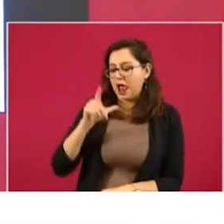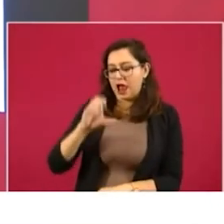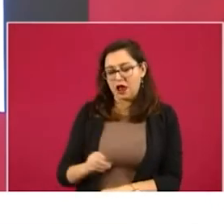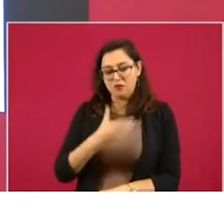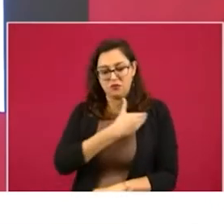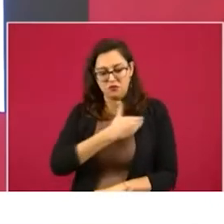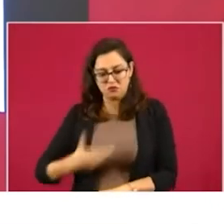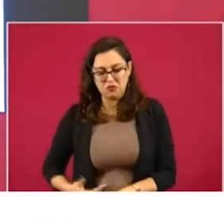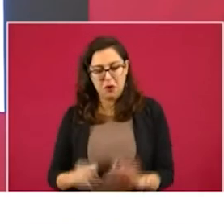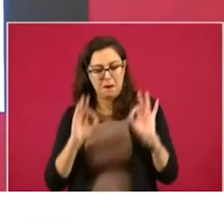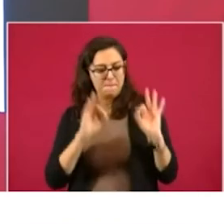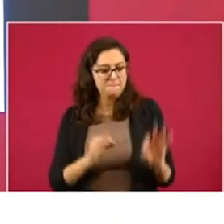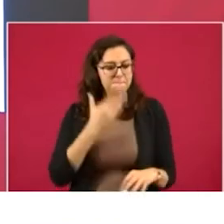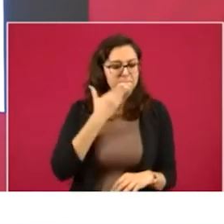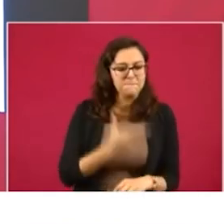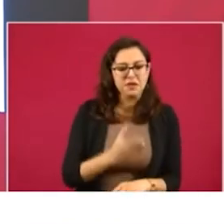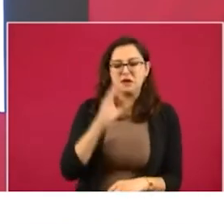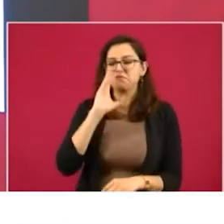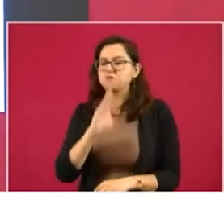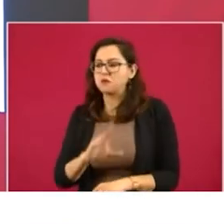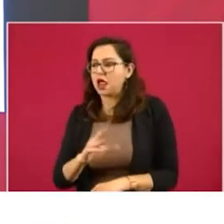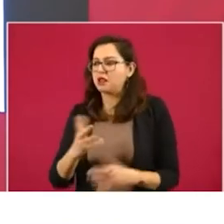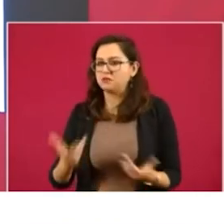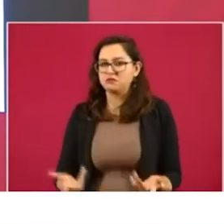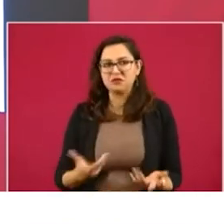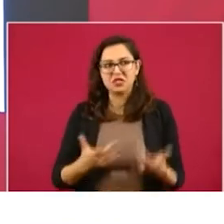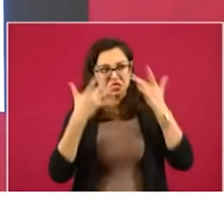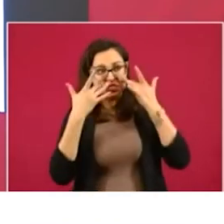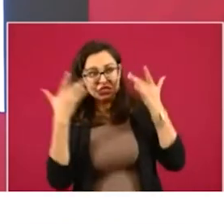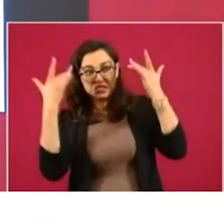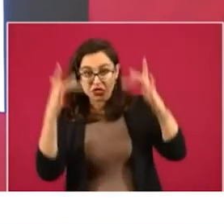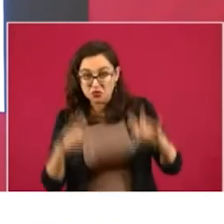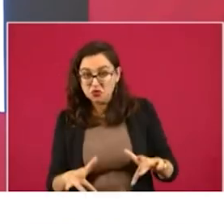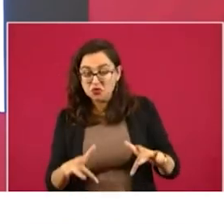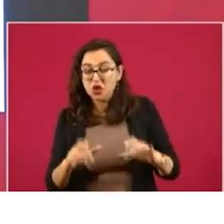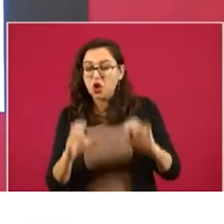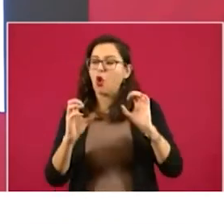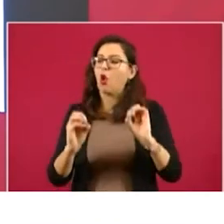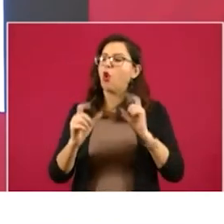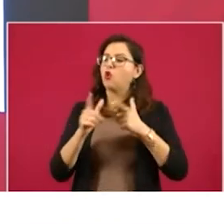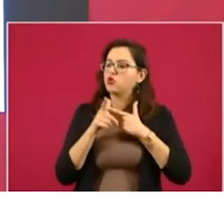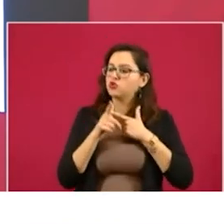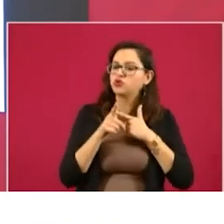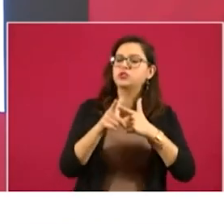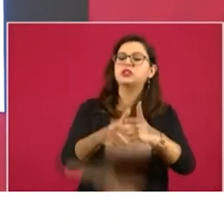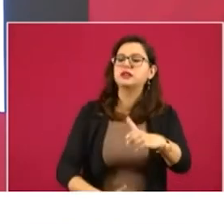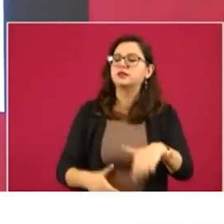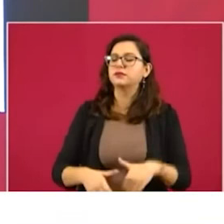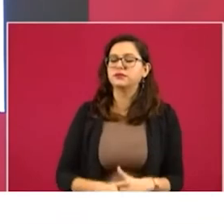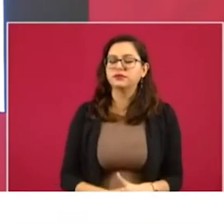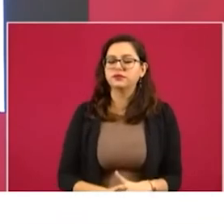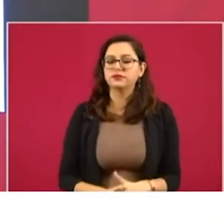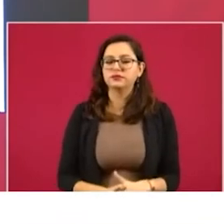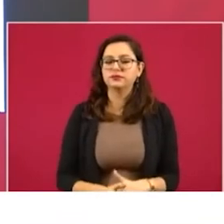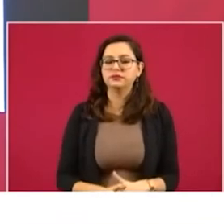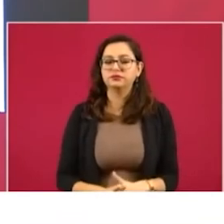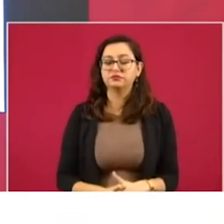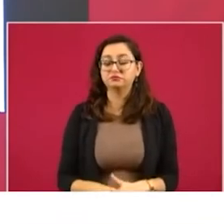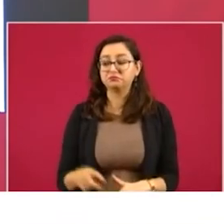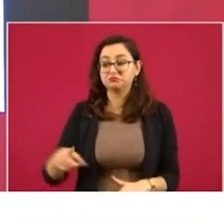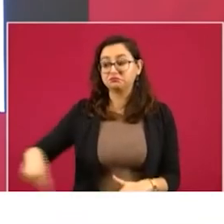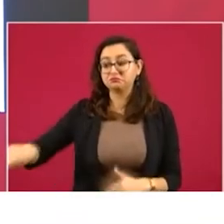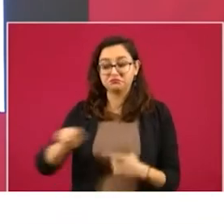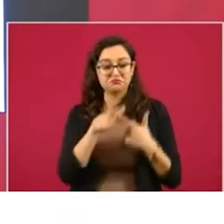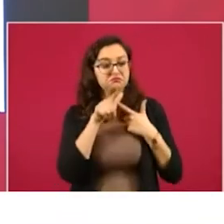usted votaría porque renuncie o porque termine su sexenio que continué